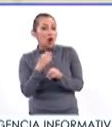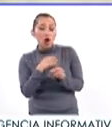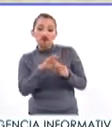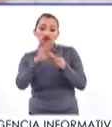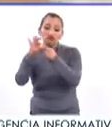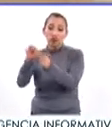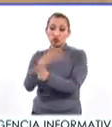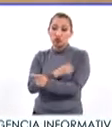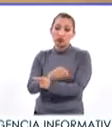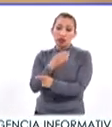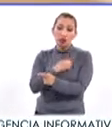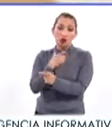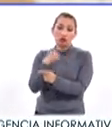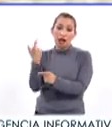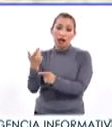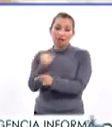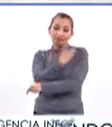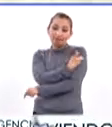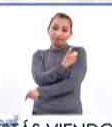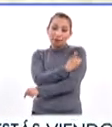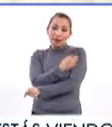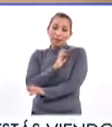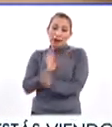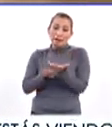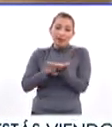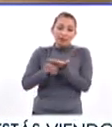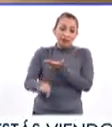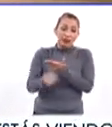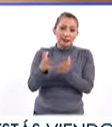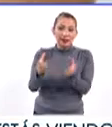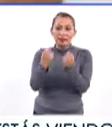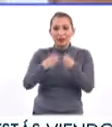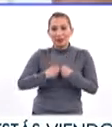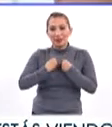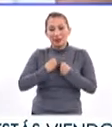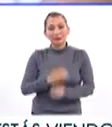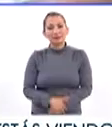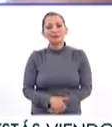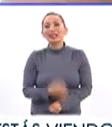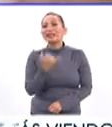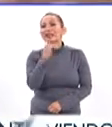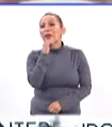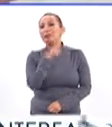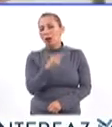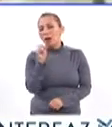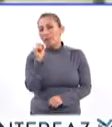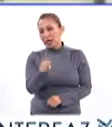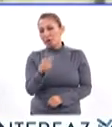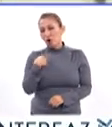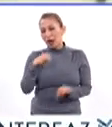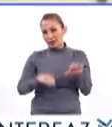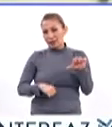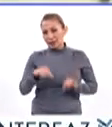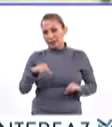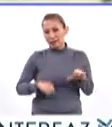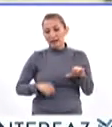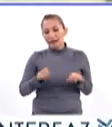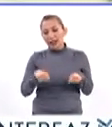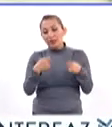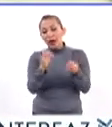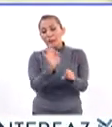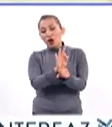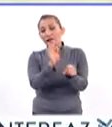de llevar a sus pequeños a sus aplicaciones para prevenir y salvar vidas. Asimismo, como parte de sus acciones, se